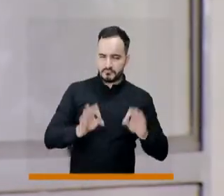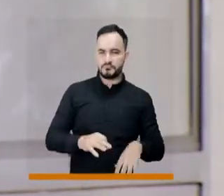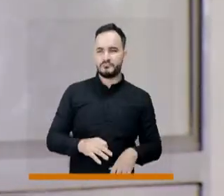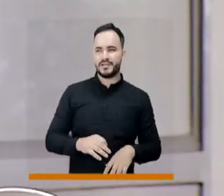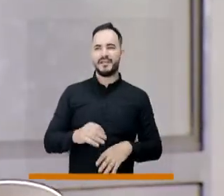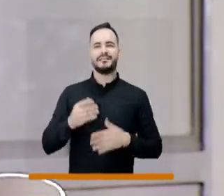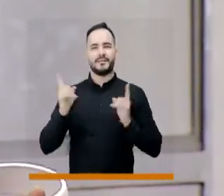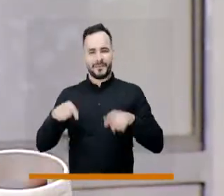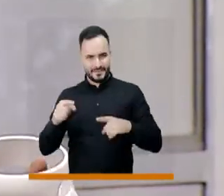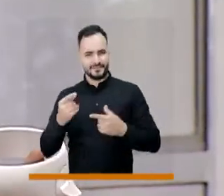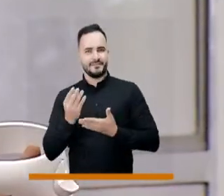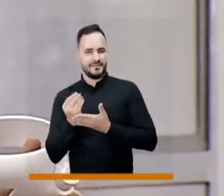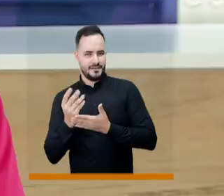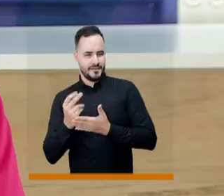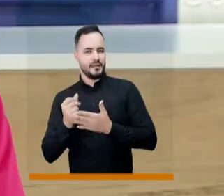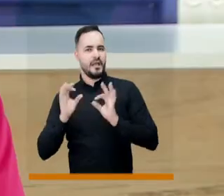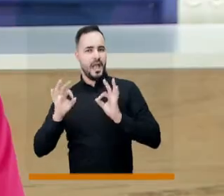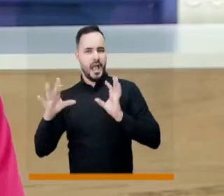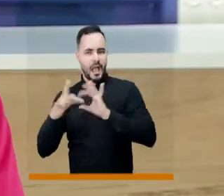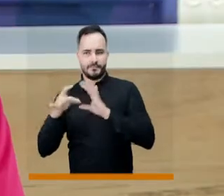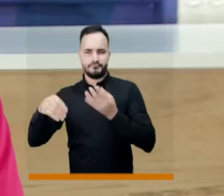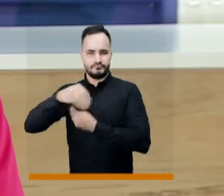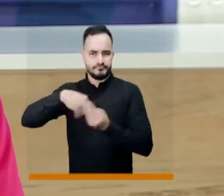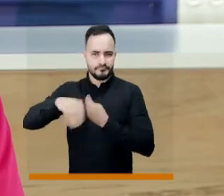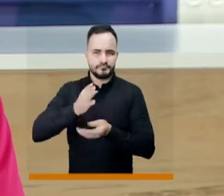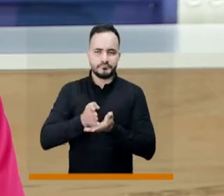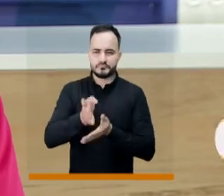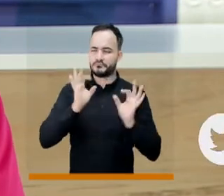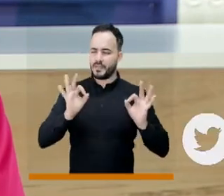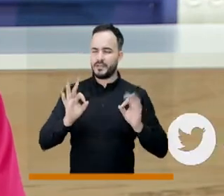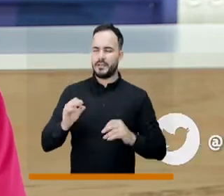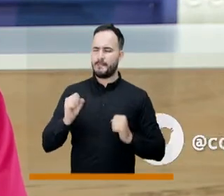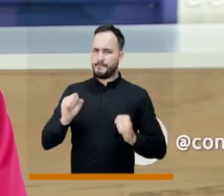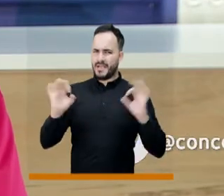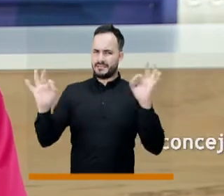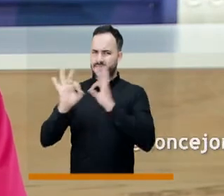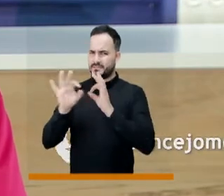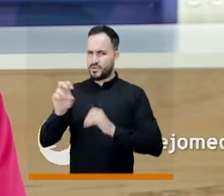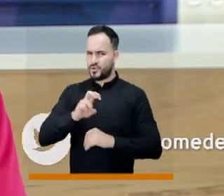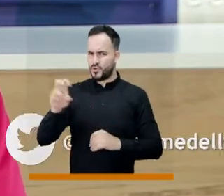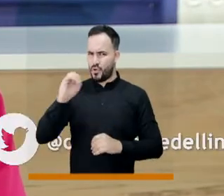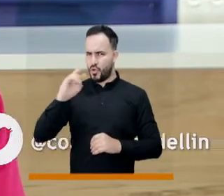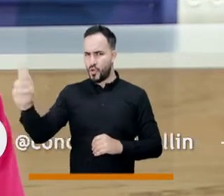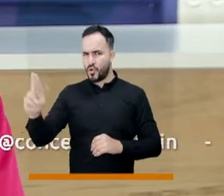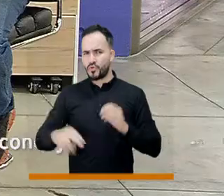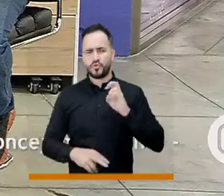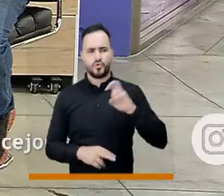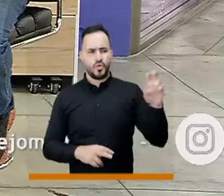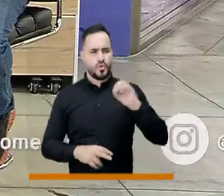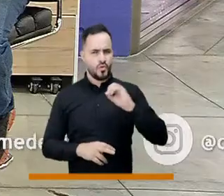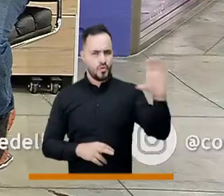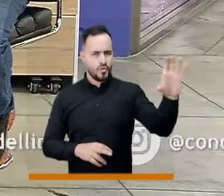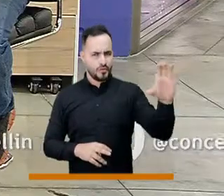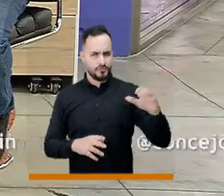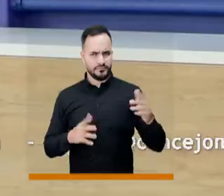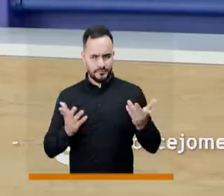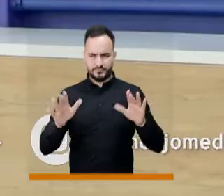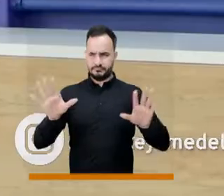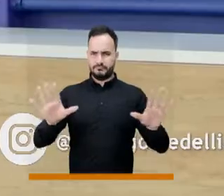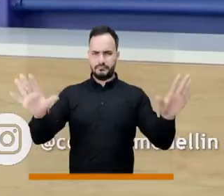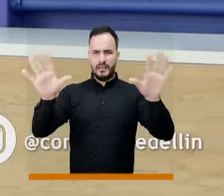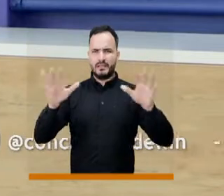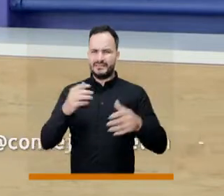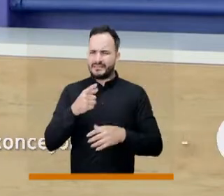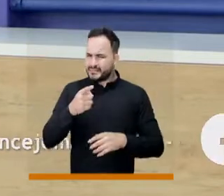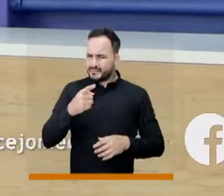de crear economías colaborativas, pero también creativas, pero ustedes están trabajando con un énfasis en las zonas nororiental